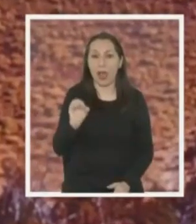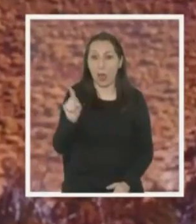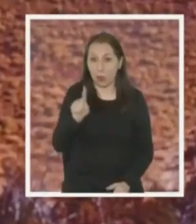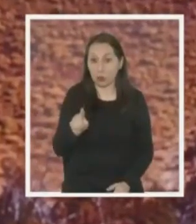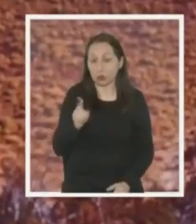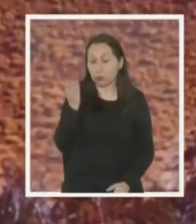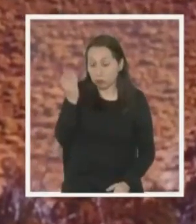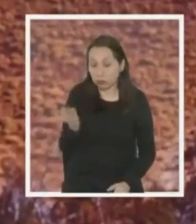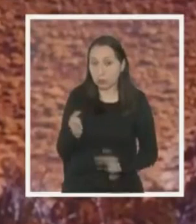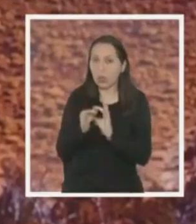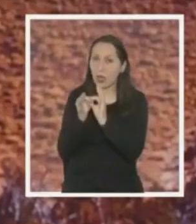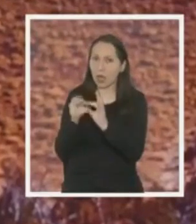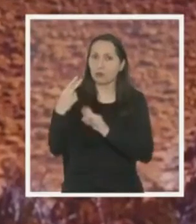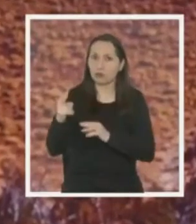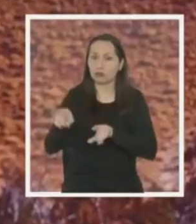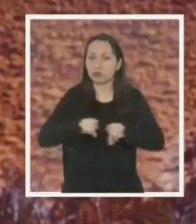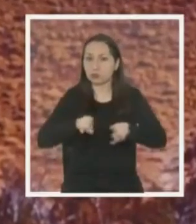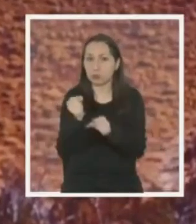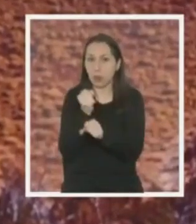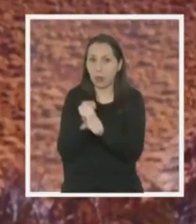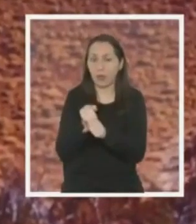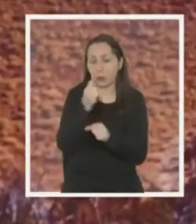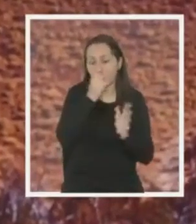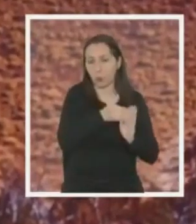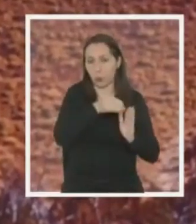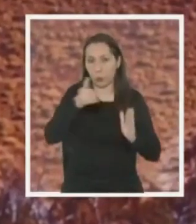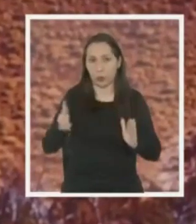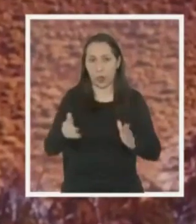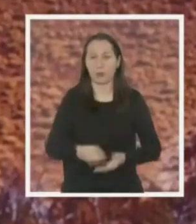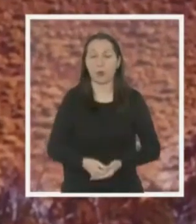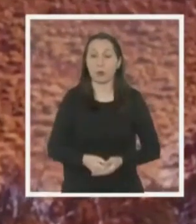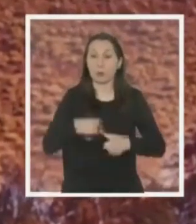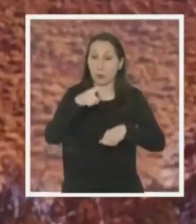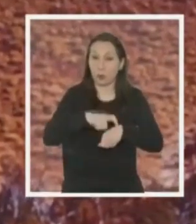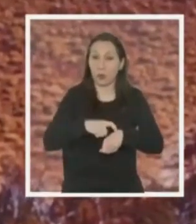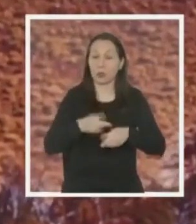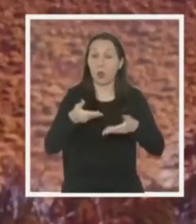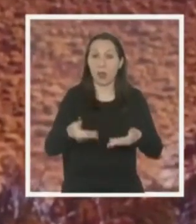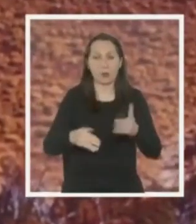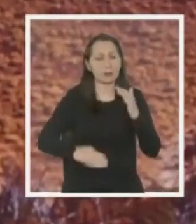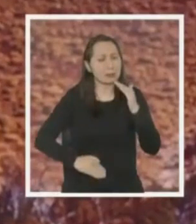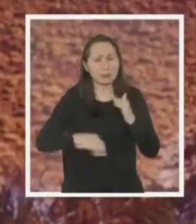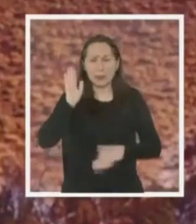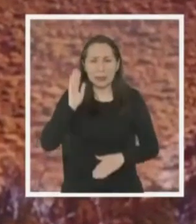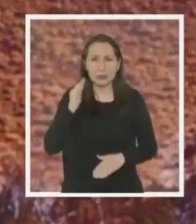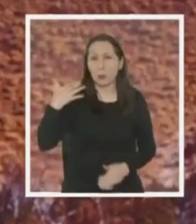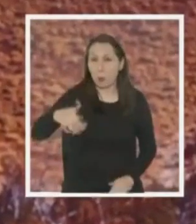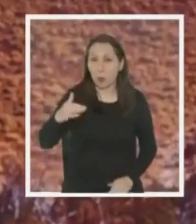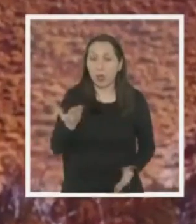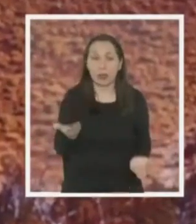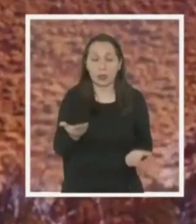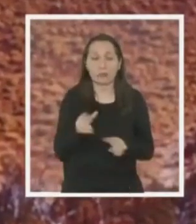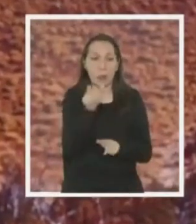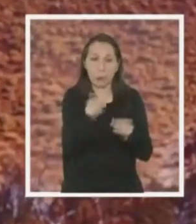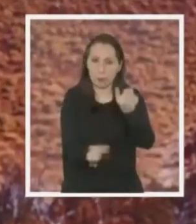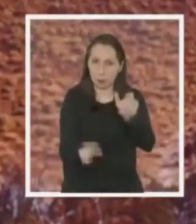agradezco su gestión durante este periodo. En momentos como esto, lo más importante son